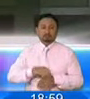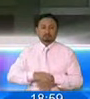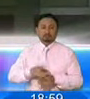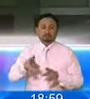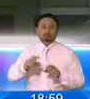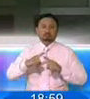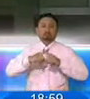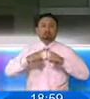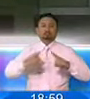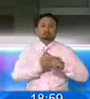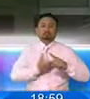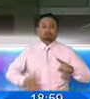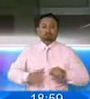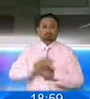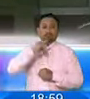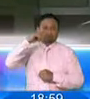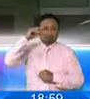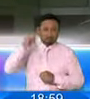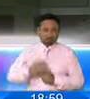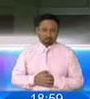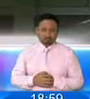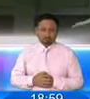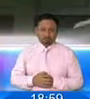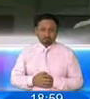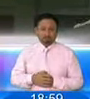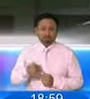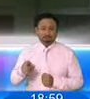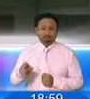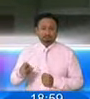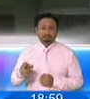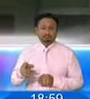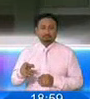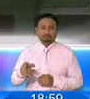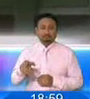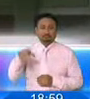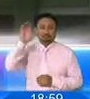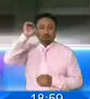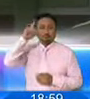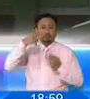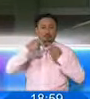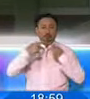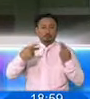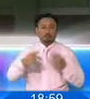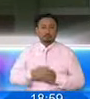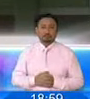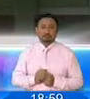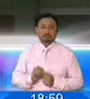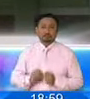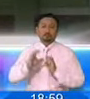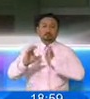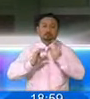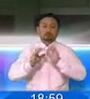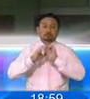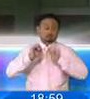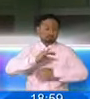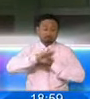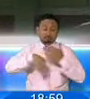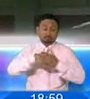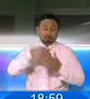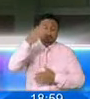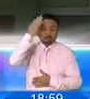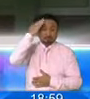del expresidente Rafael Correa Delgado, emitió un criterio público ante los medios de comunicación, fue de conocimiento nacional